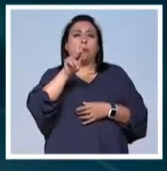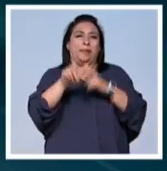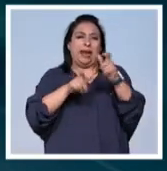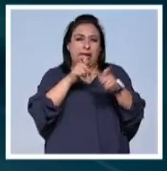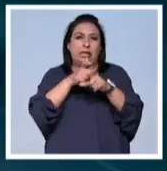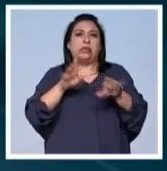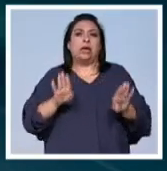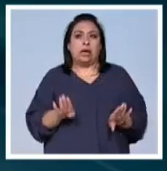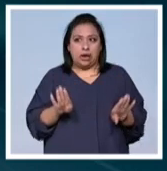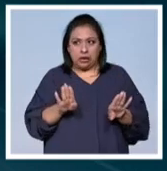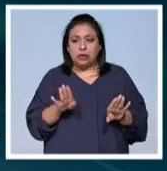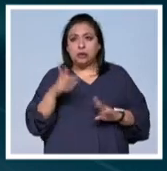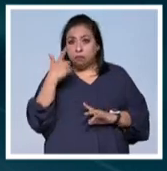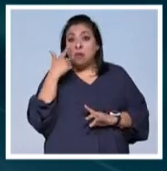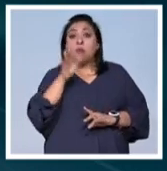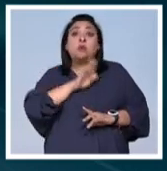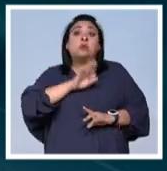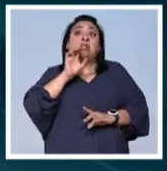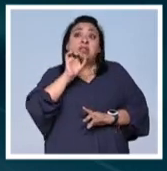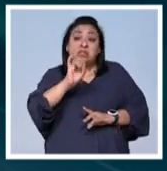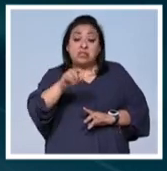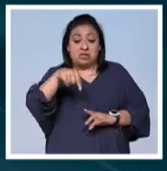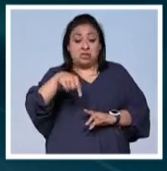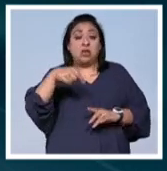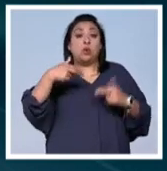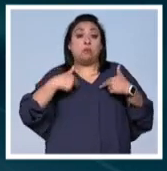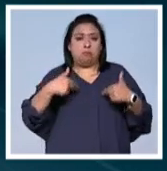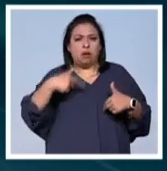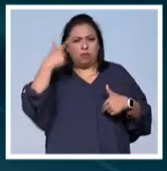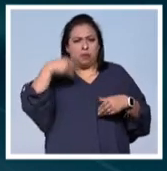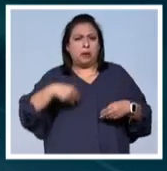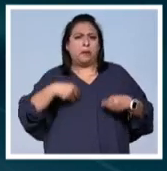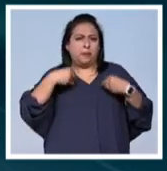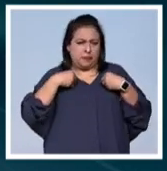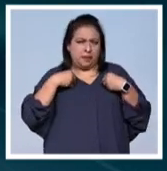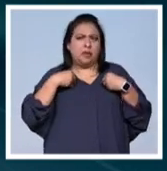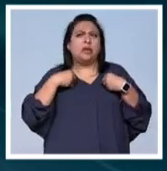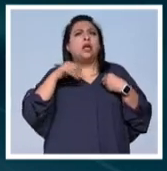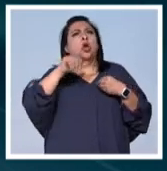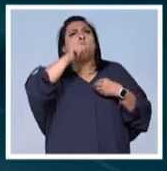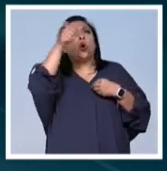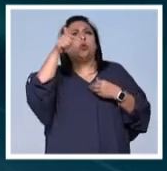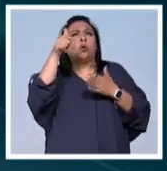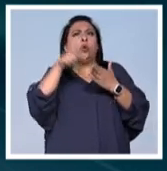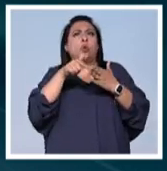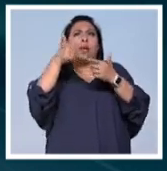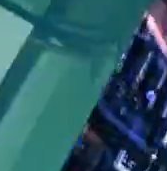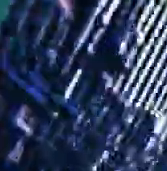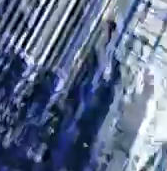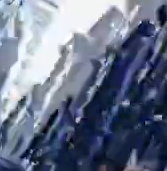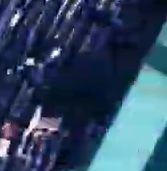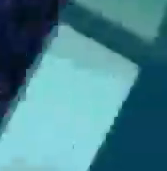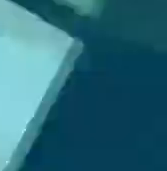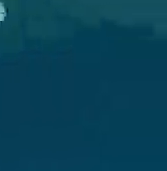características replantea las posibilidades de los humanos para evitar porque no otras galaxias